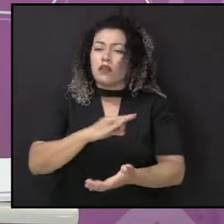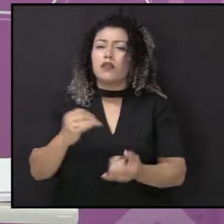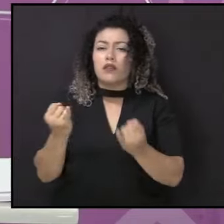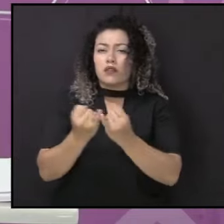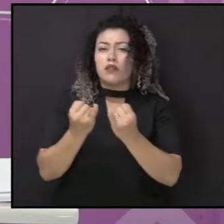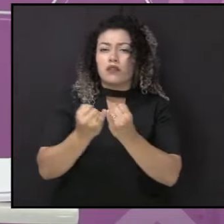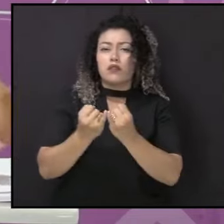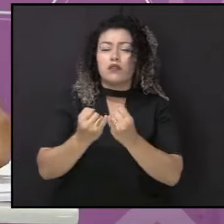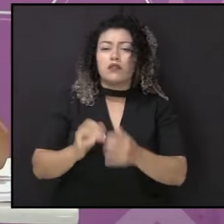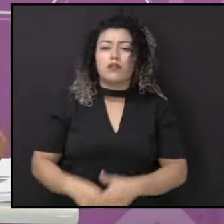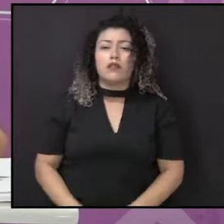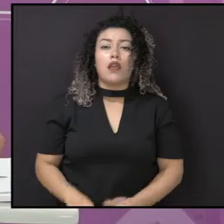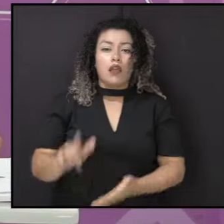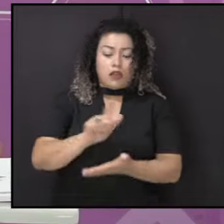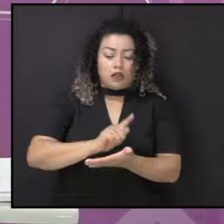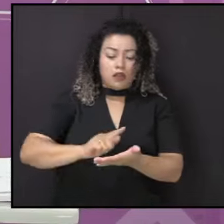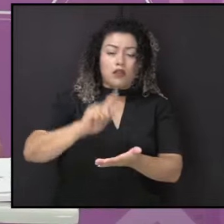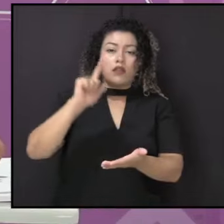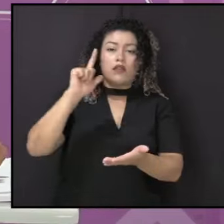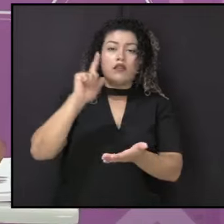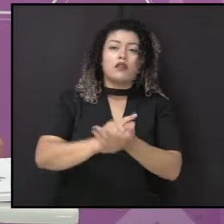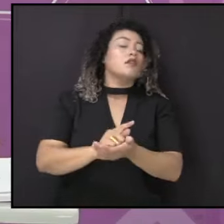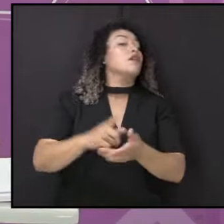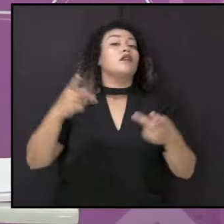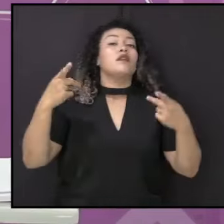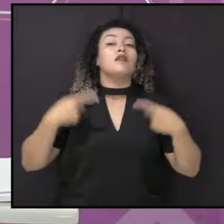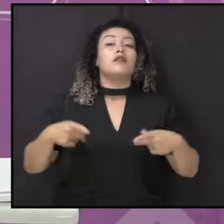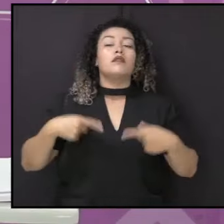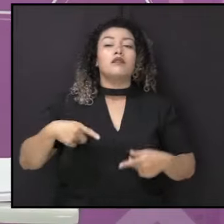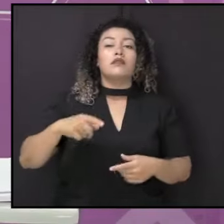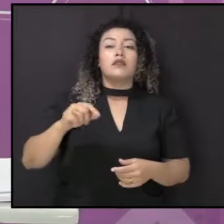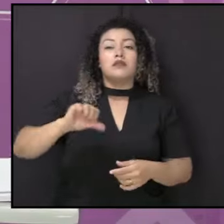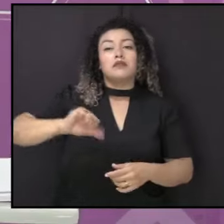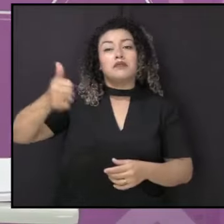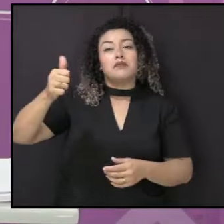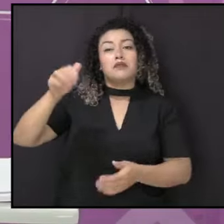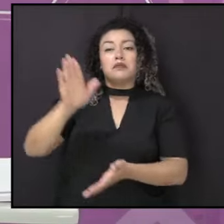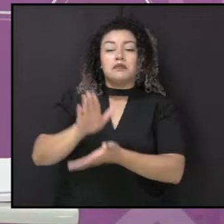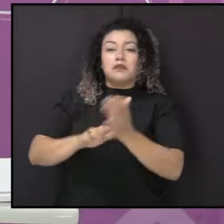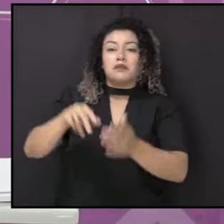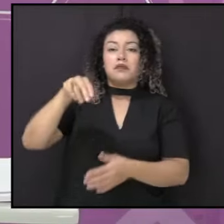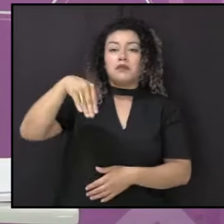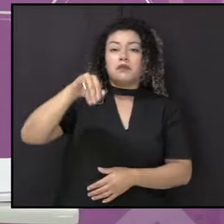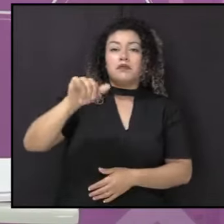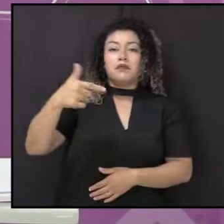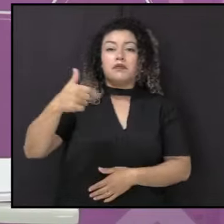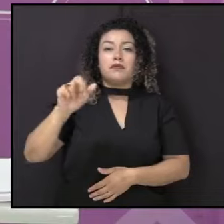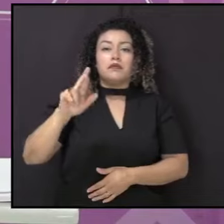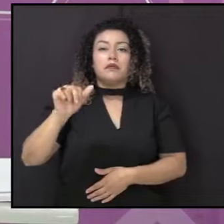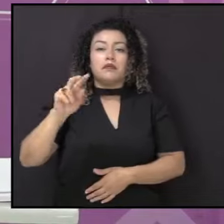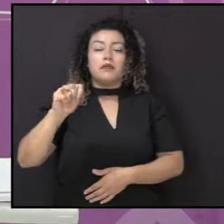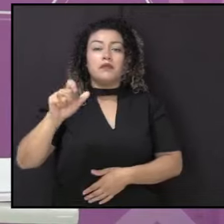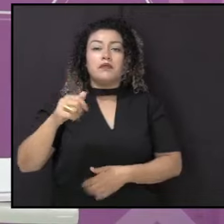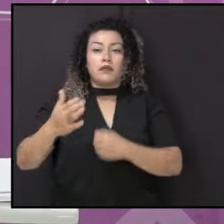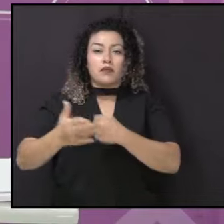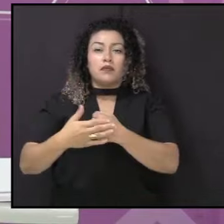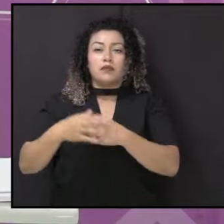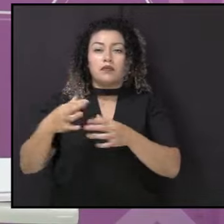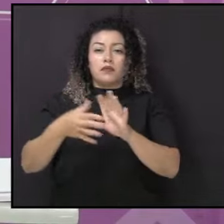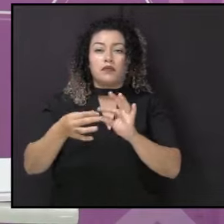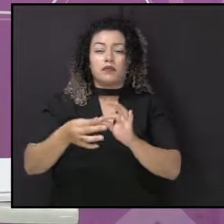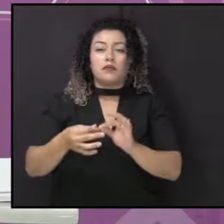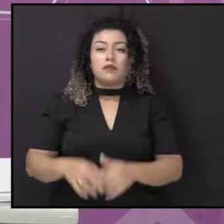que actualmente está, que es la Ley de Atención de Personas Migrantes y sus familias para el Estado de Veracruz, que me gustaría ahondar en una siguiente participación acerca